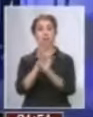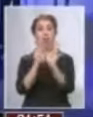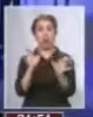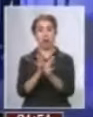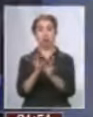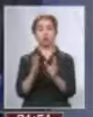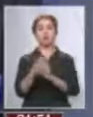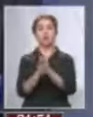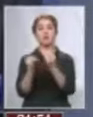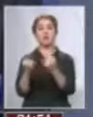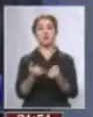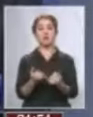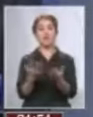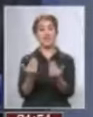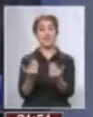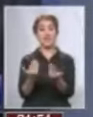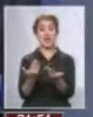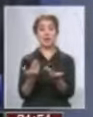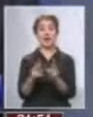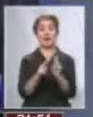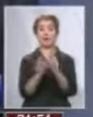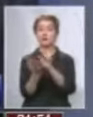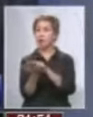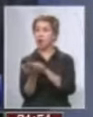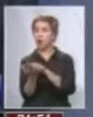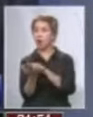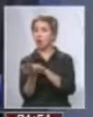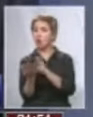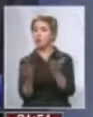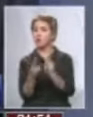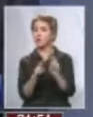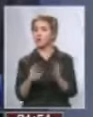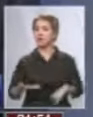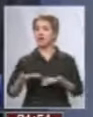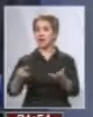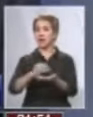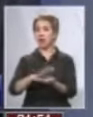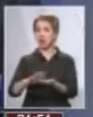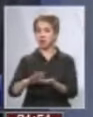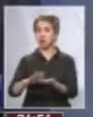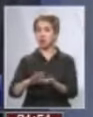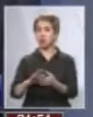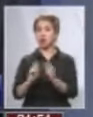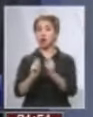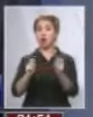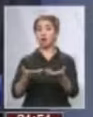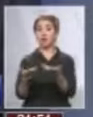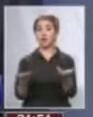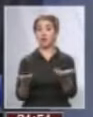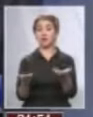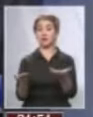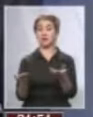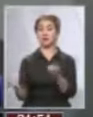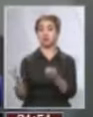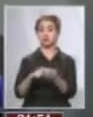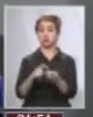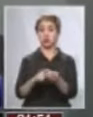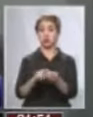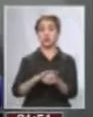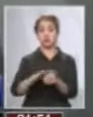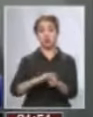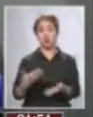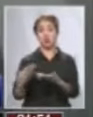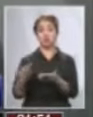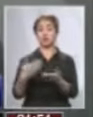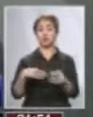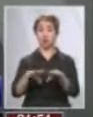todos los datos que necesita para hacer el cálculo de cómo entregar esta gratuidad a la oferta ahora, dispone de ello. Yo comparto